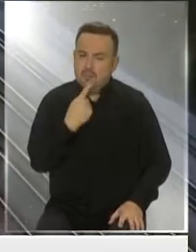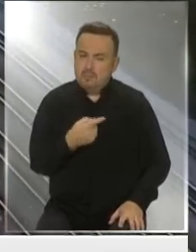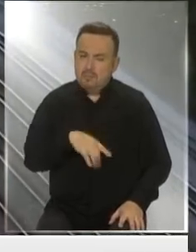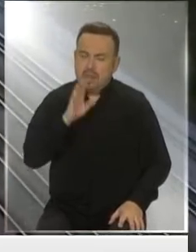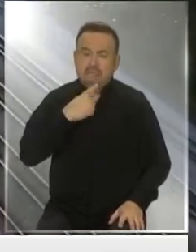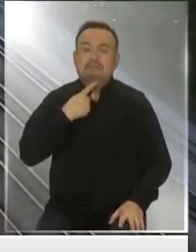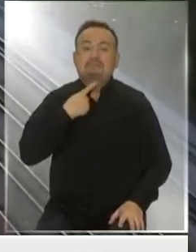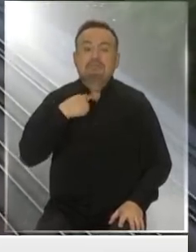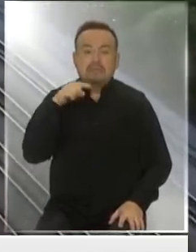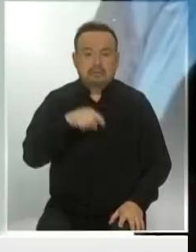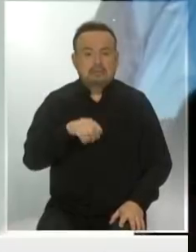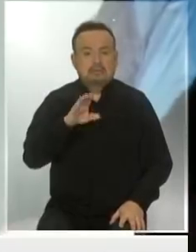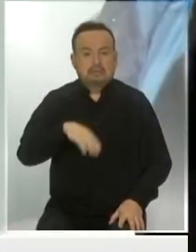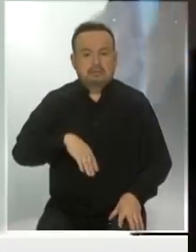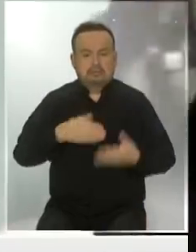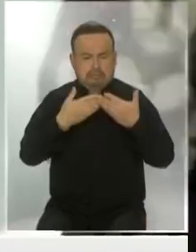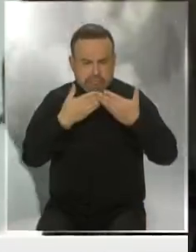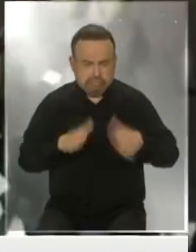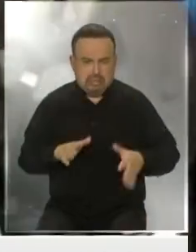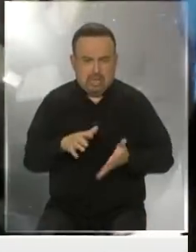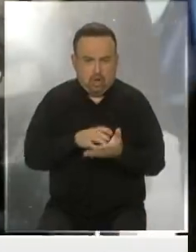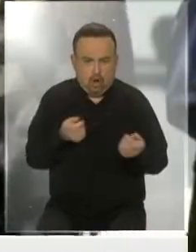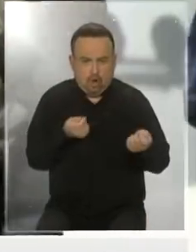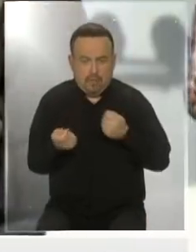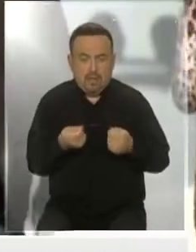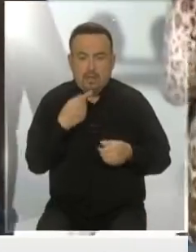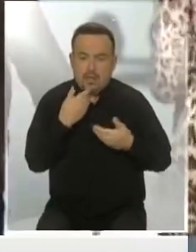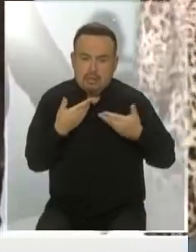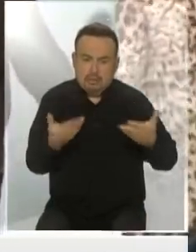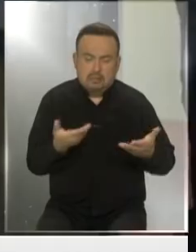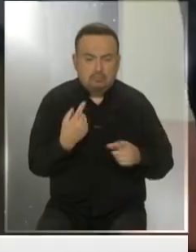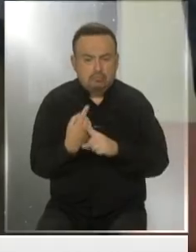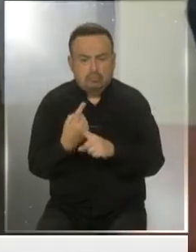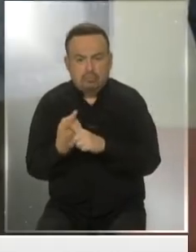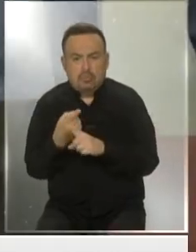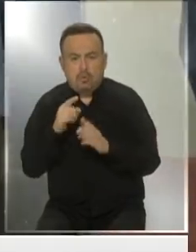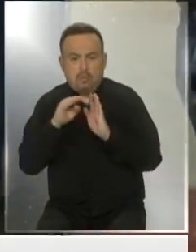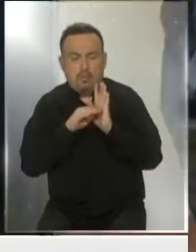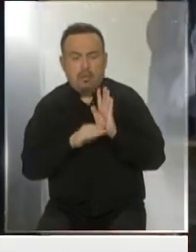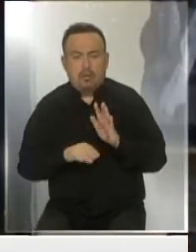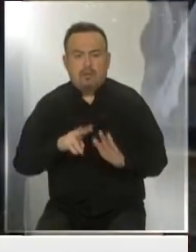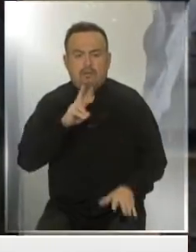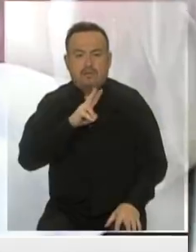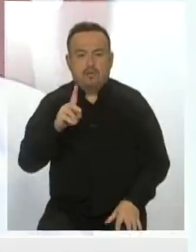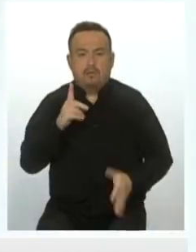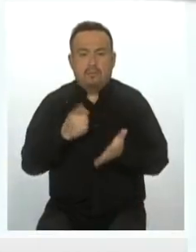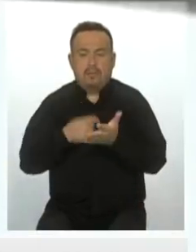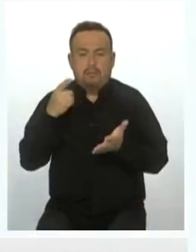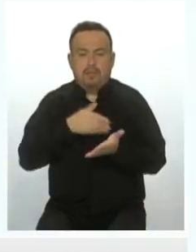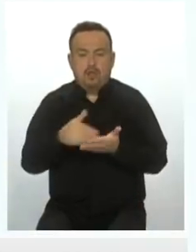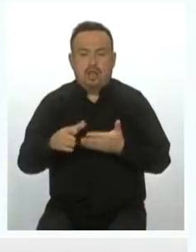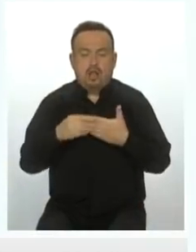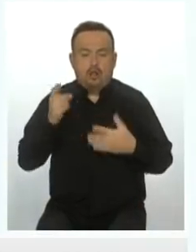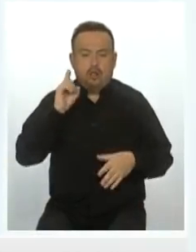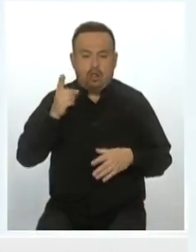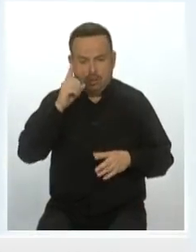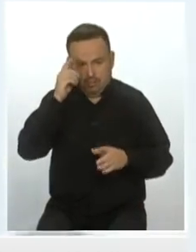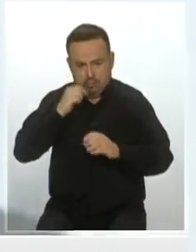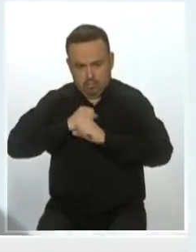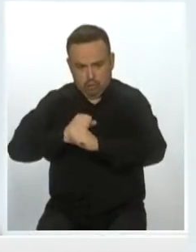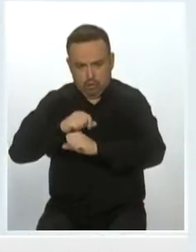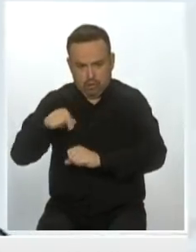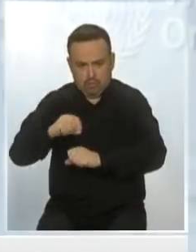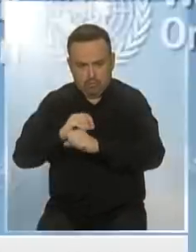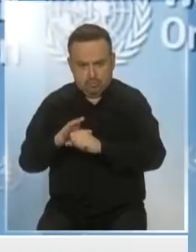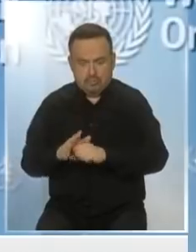principal interés sigue siendo la reapertura económica, ofreció diálogo y un programa de 22 mil millones de dólares para combatir la